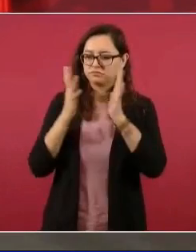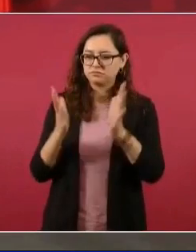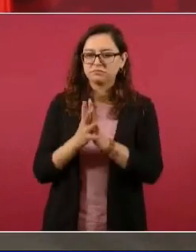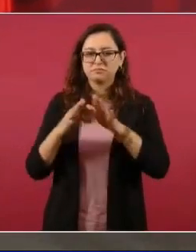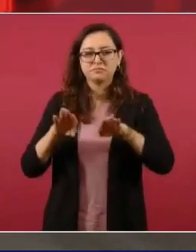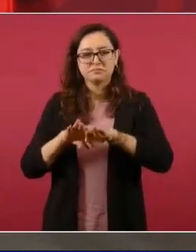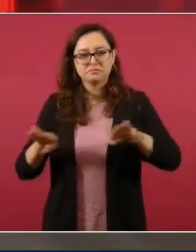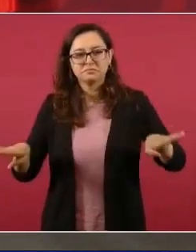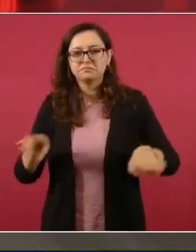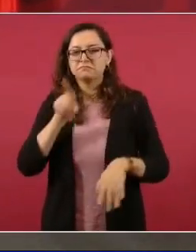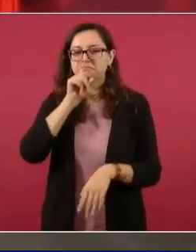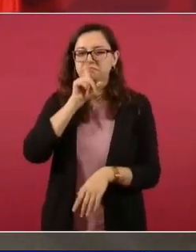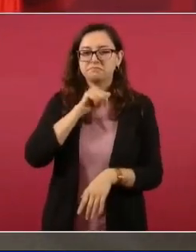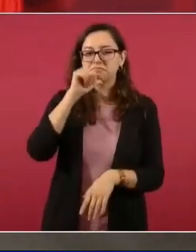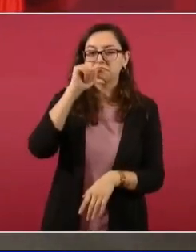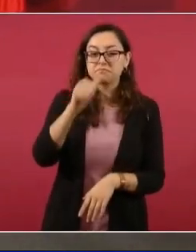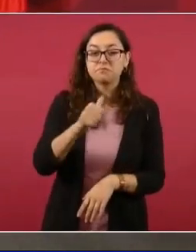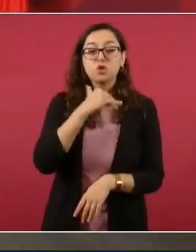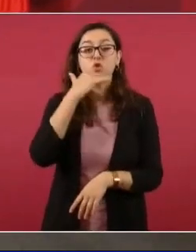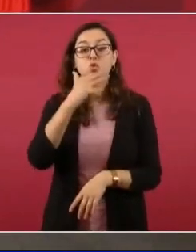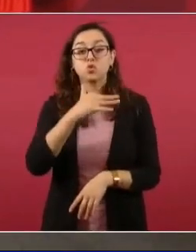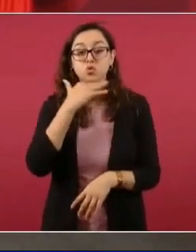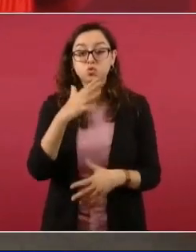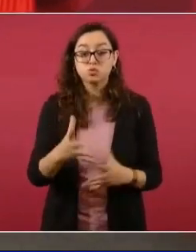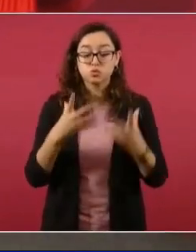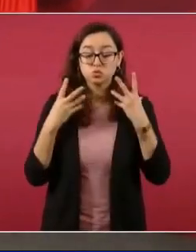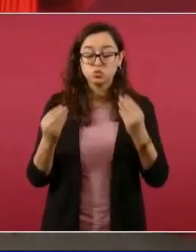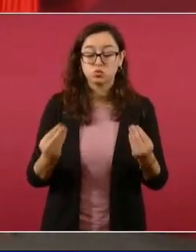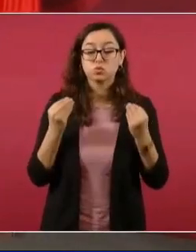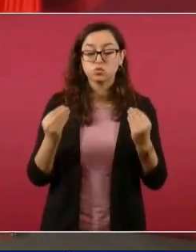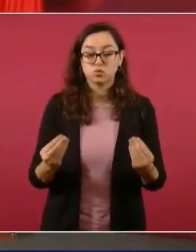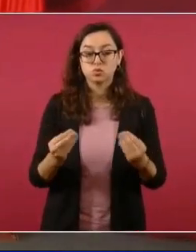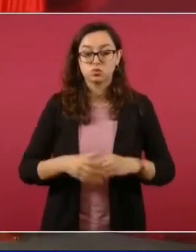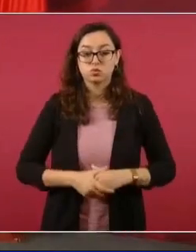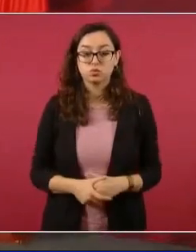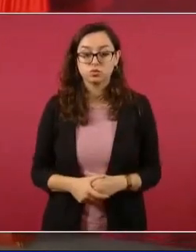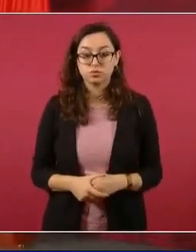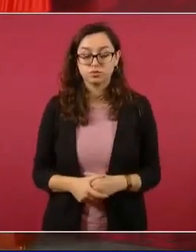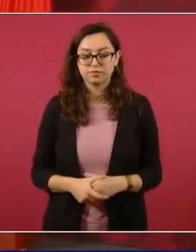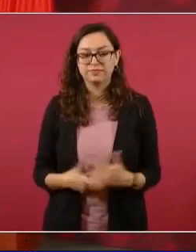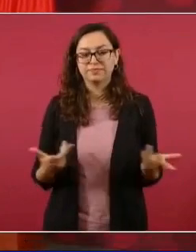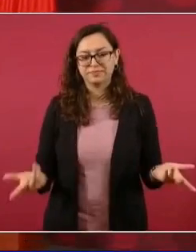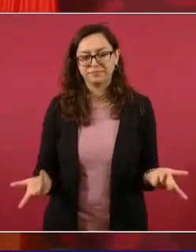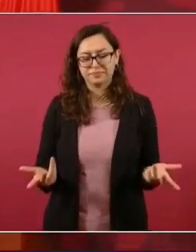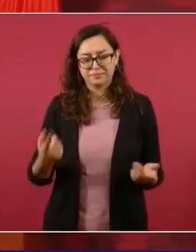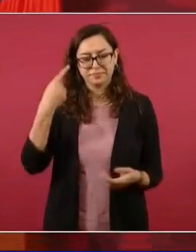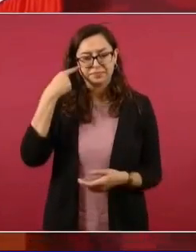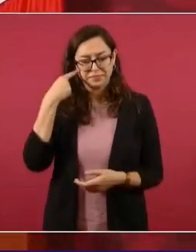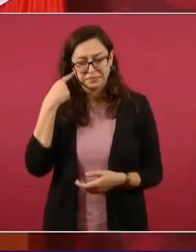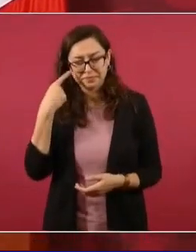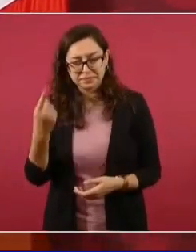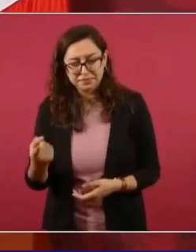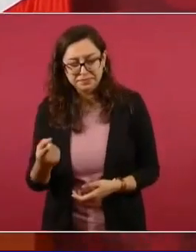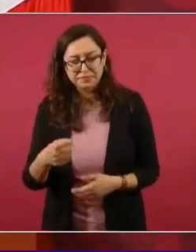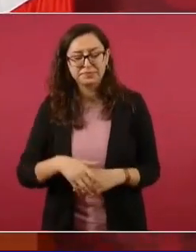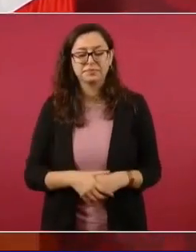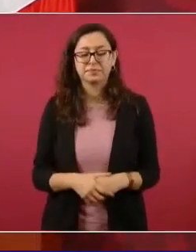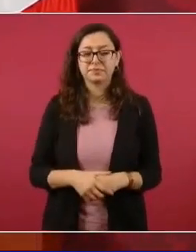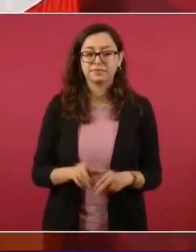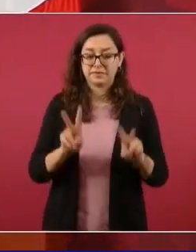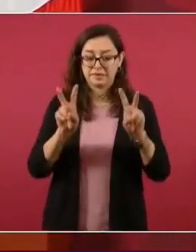antidemocrático, corrupto. Ya que hablo de antidemocracia, imagínense lo que hicieron los